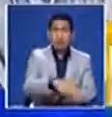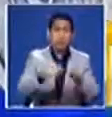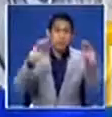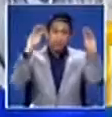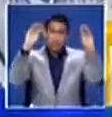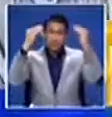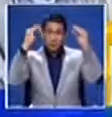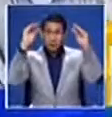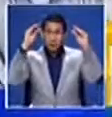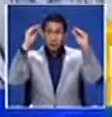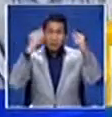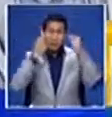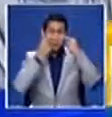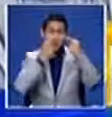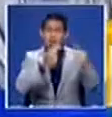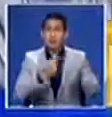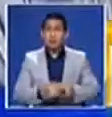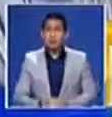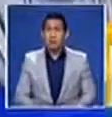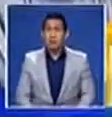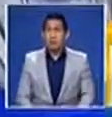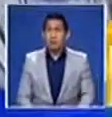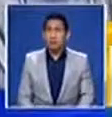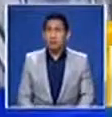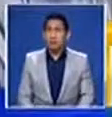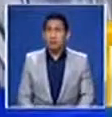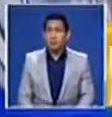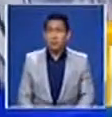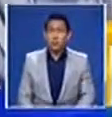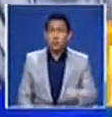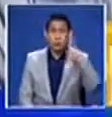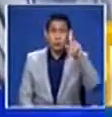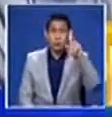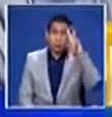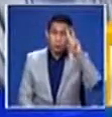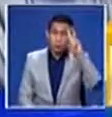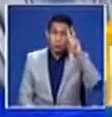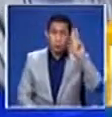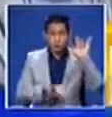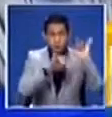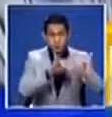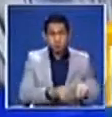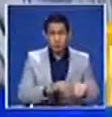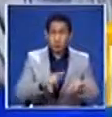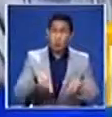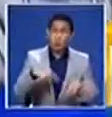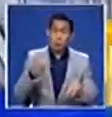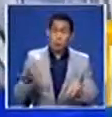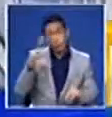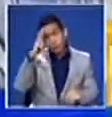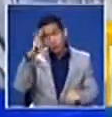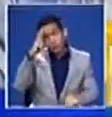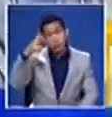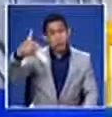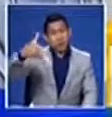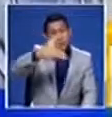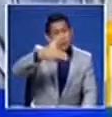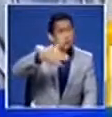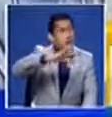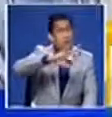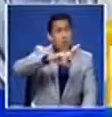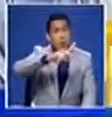registrado en este video de seguridad. Y mientras el uno lo esperaba, el de camiseta blanca se bajó y con arma en mano les arrancó